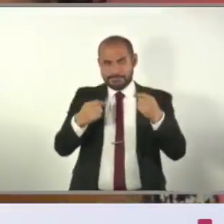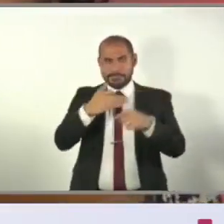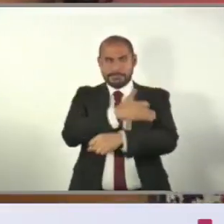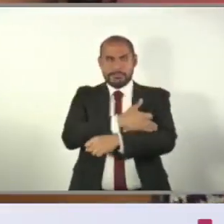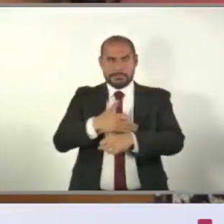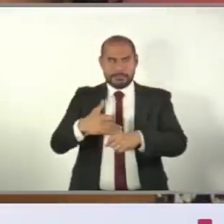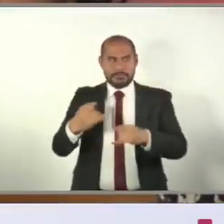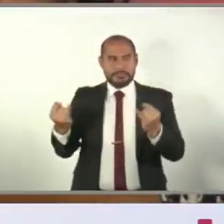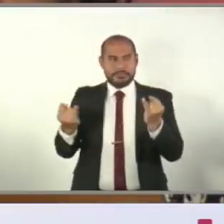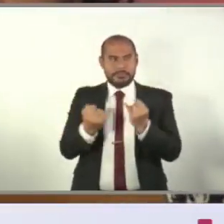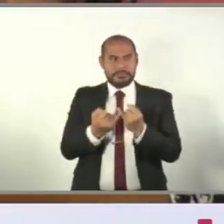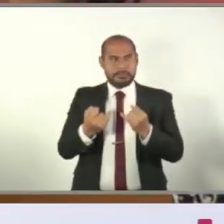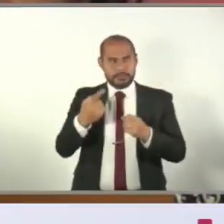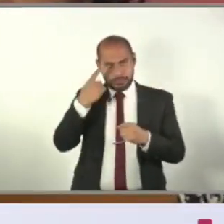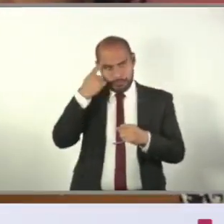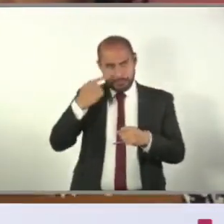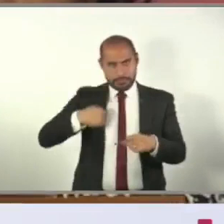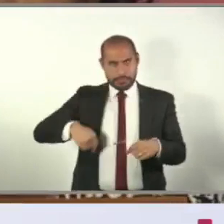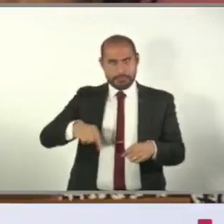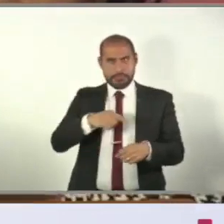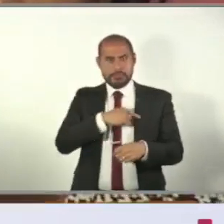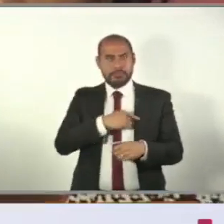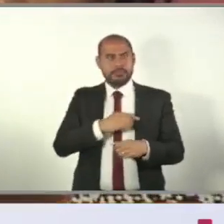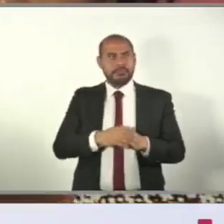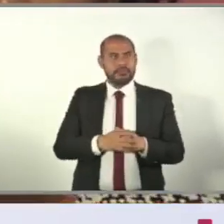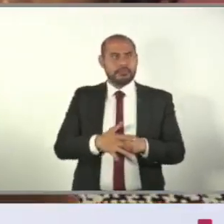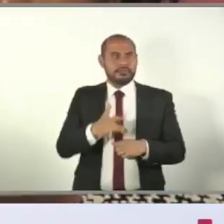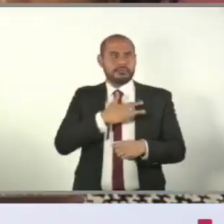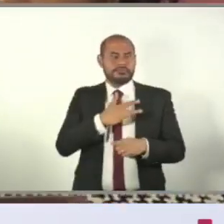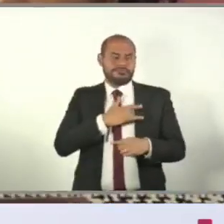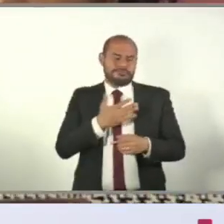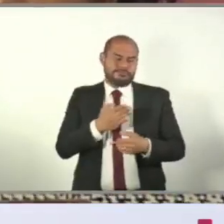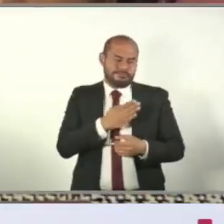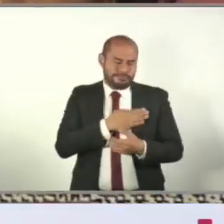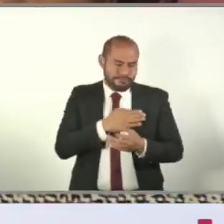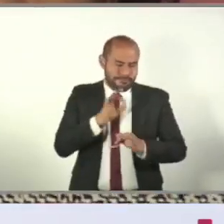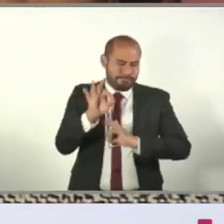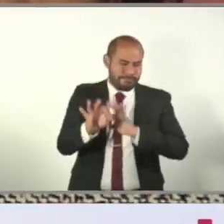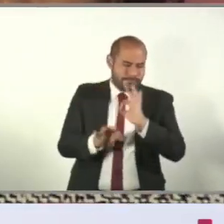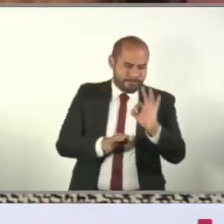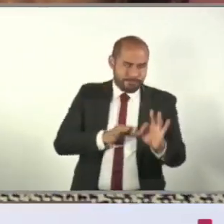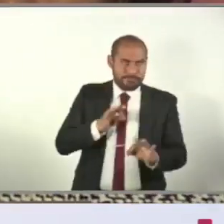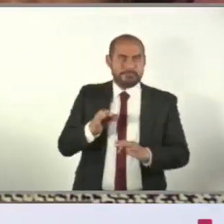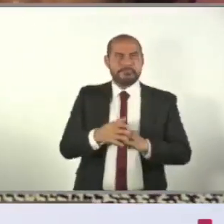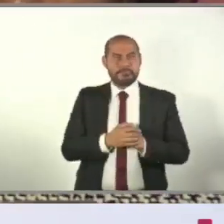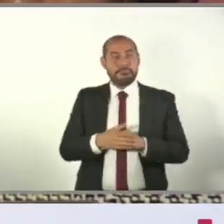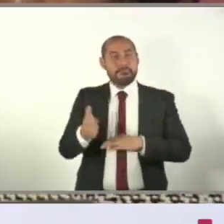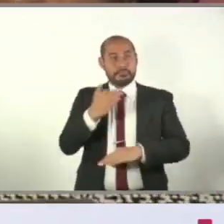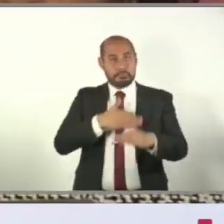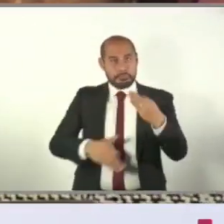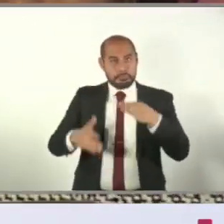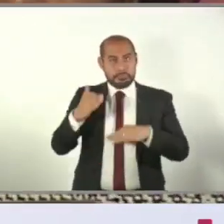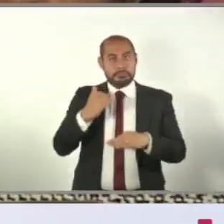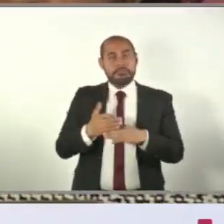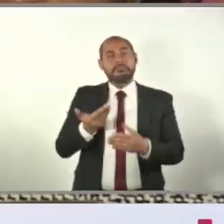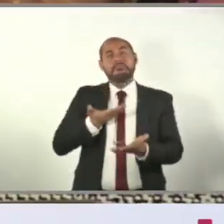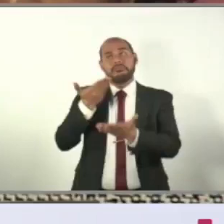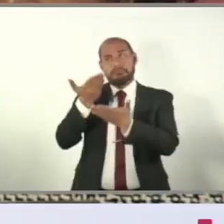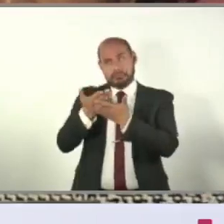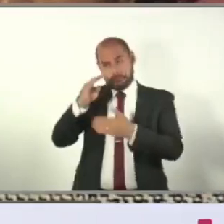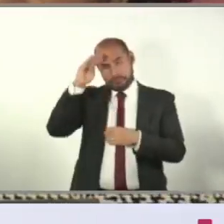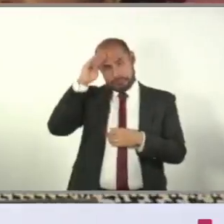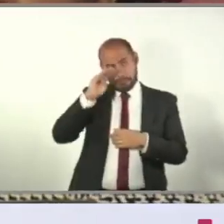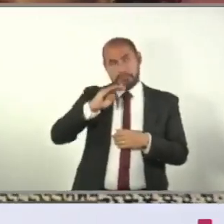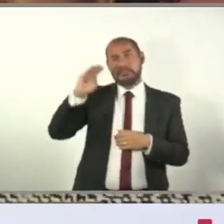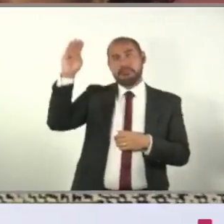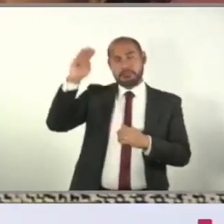celebración y entusiasmo sepamos cultivar un corazón compasivo y cercano con quienes sufren. Todos te lo pedimos, Señor.